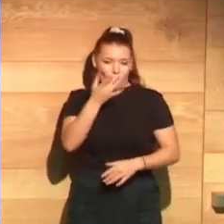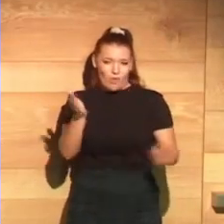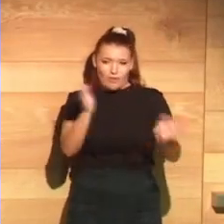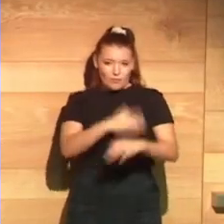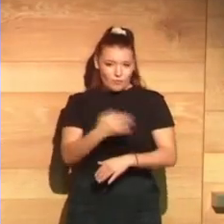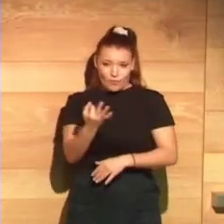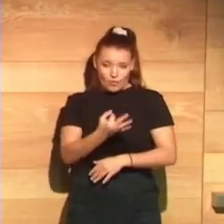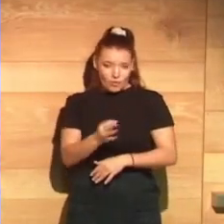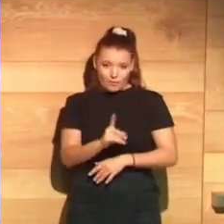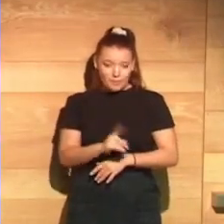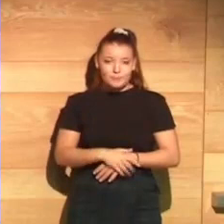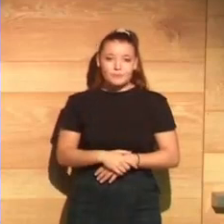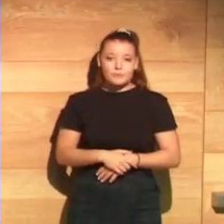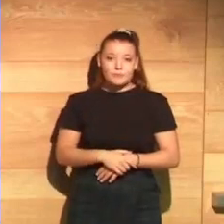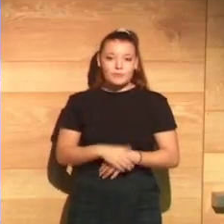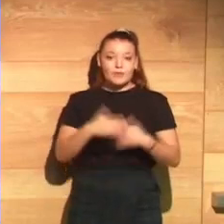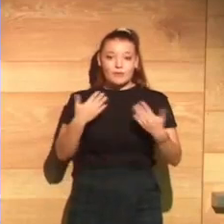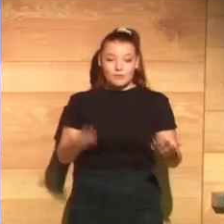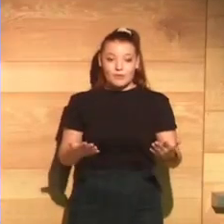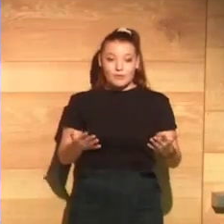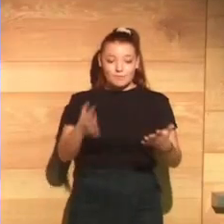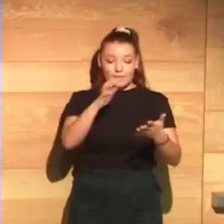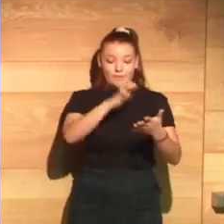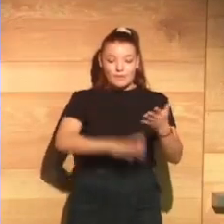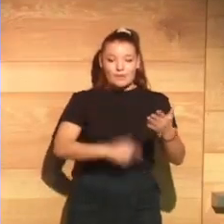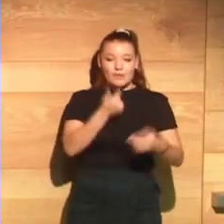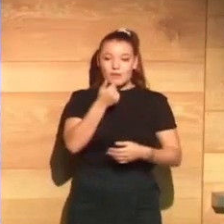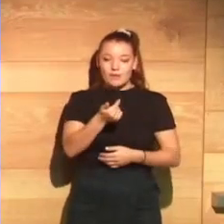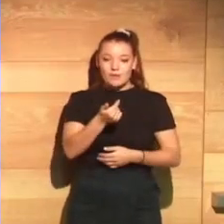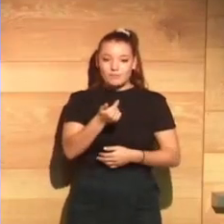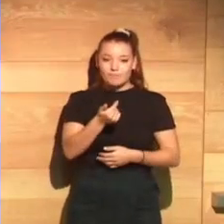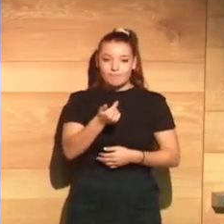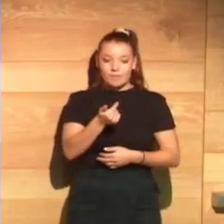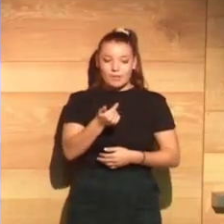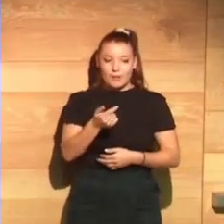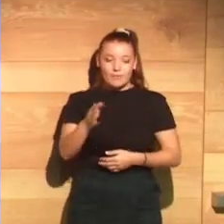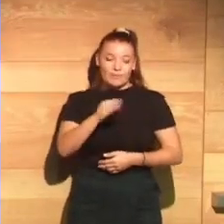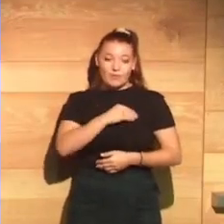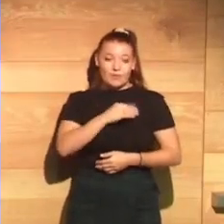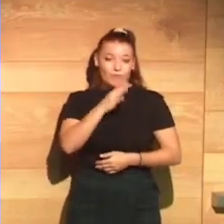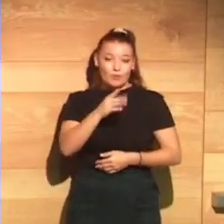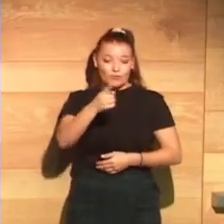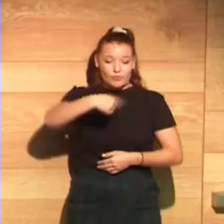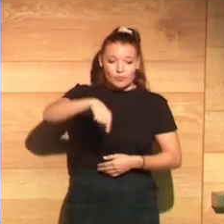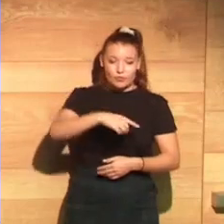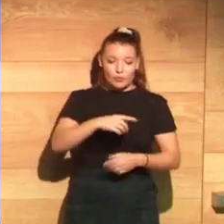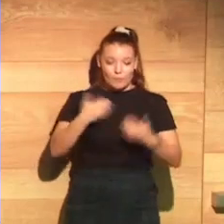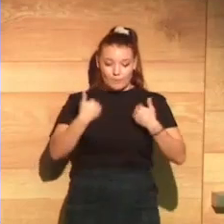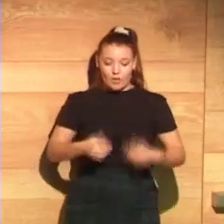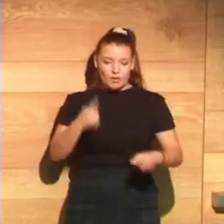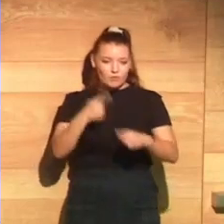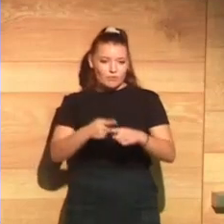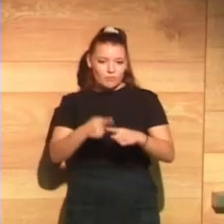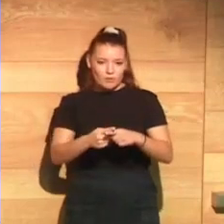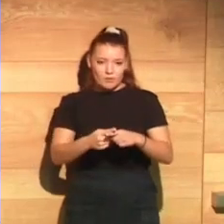avergonzar de su cuerpo. Y entonces hace un manifiesto de que qué pena que venimos al mundo como seres sexuales